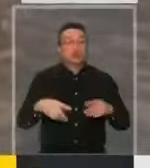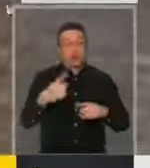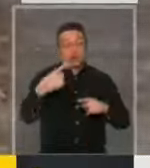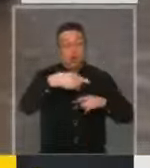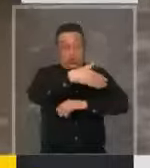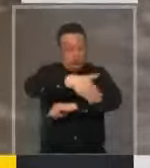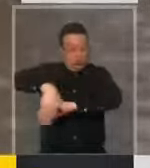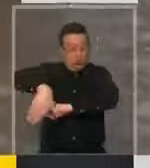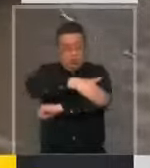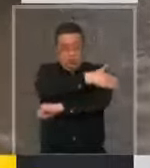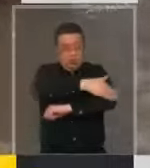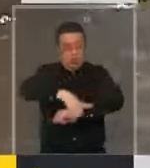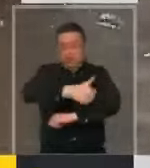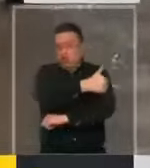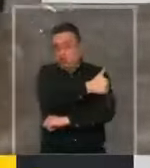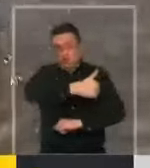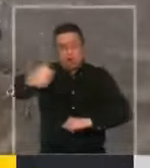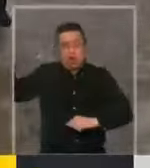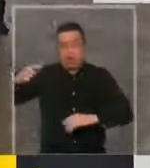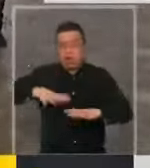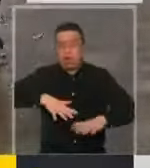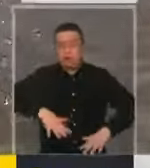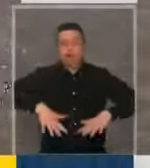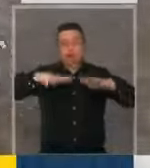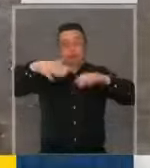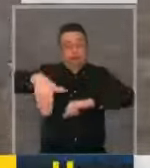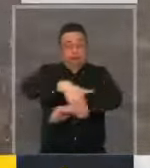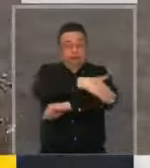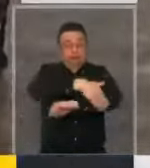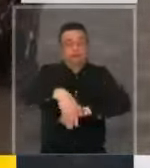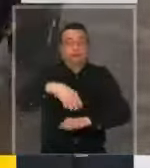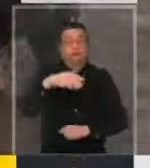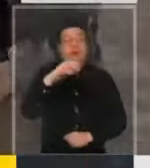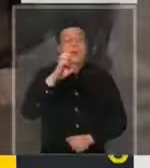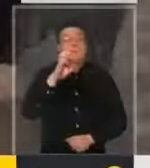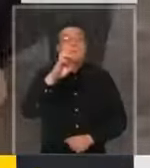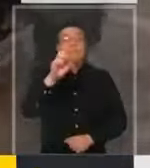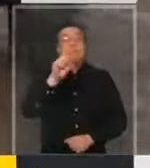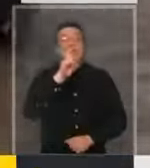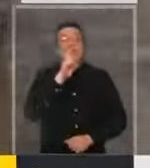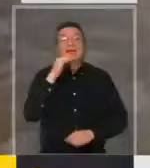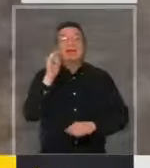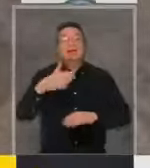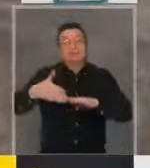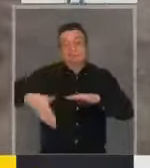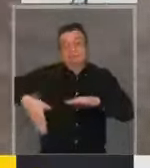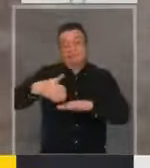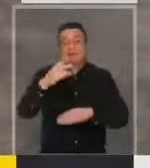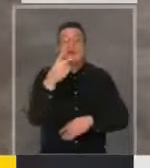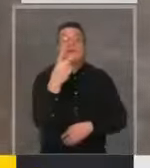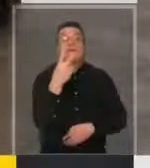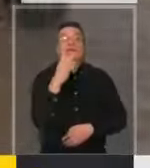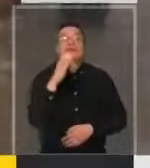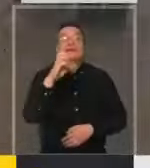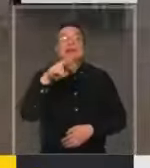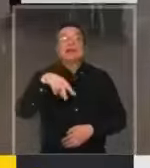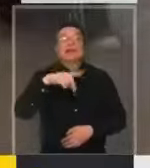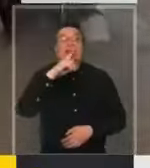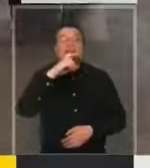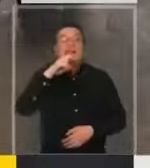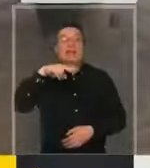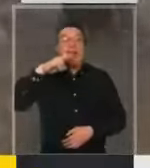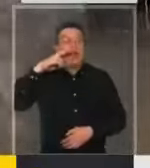este sector son todas las casas de este sector de acá de la calle Arturo Prat y también la Bicentenario, donde nosotros hemos llegado. Estamos en el sector aproximadamente norte